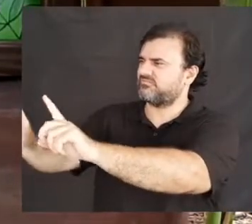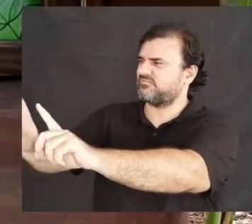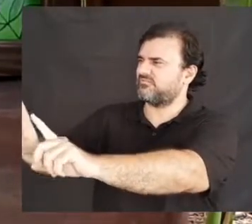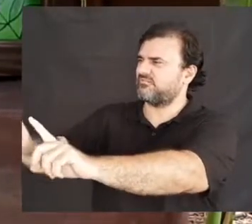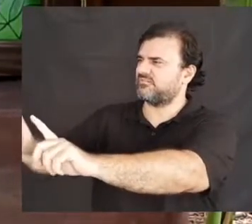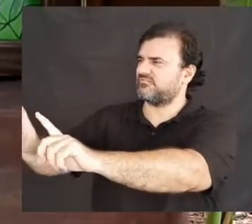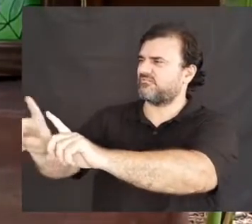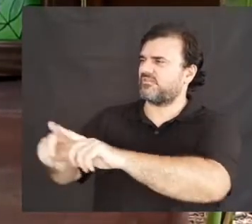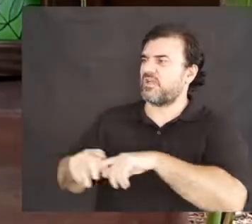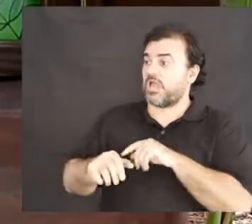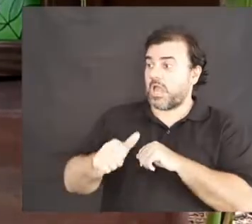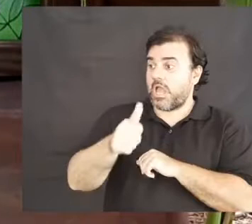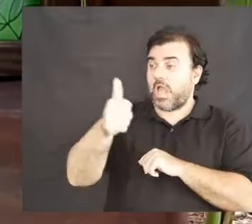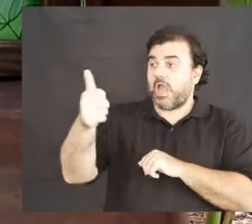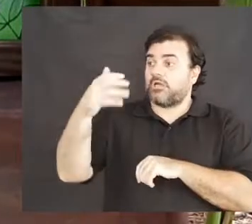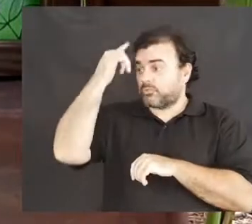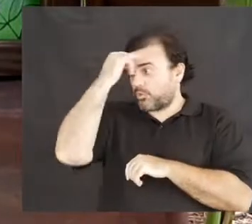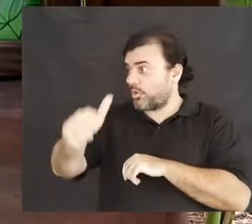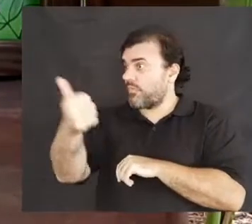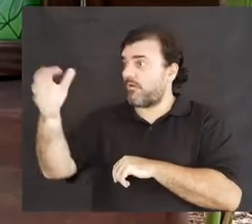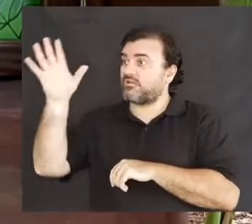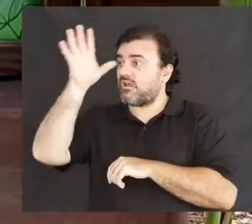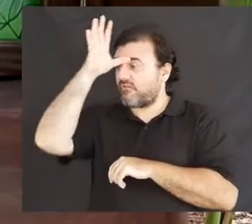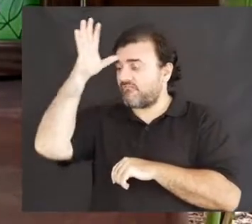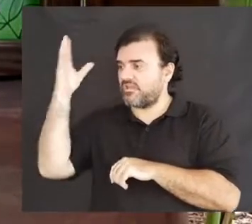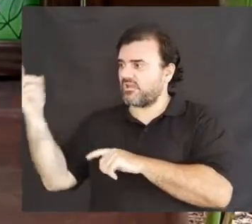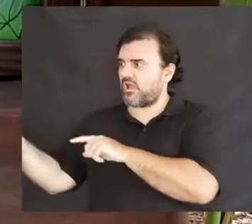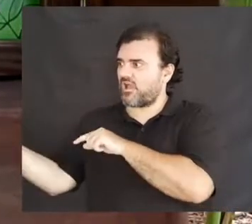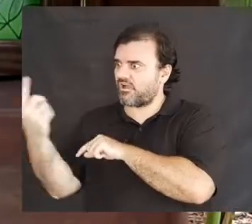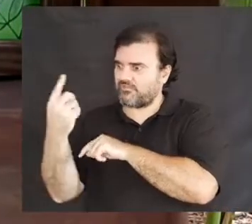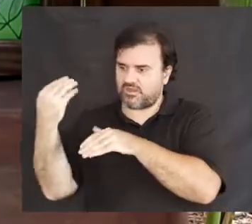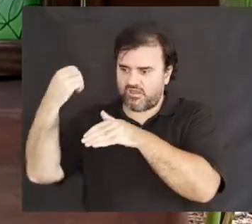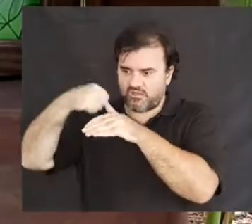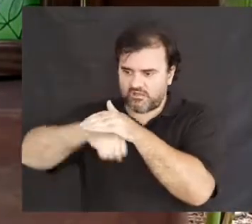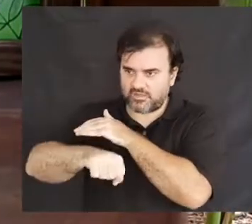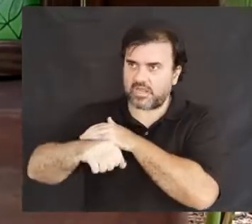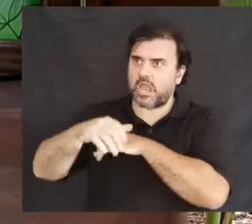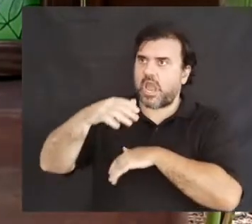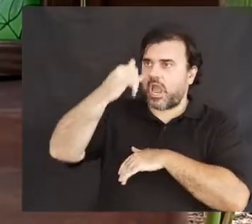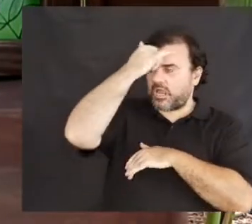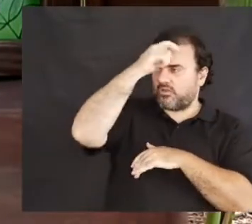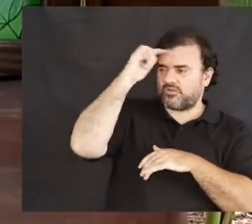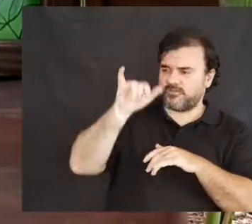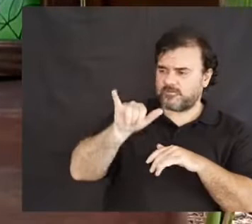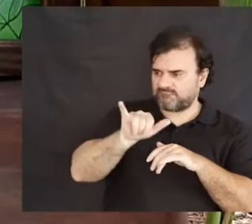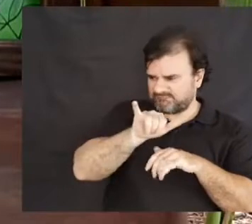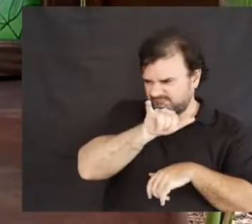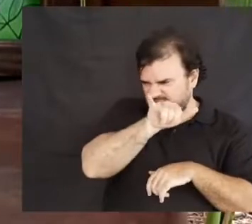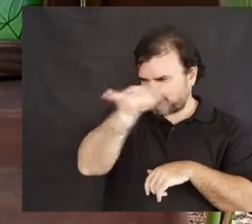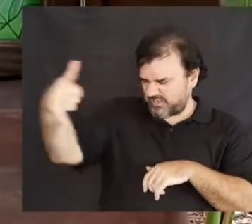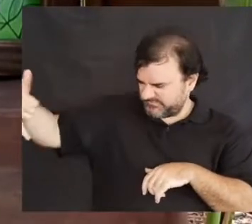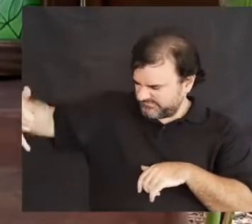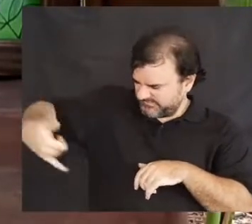había toro de las fincas lindantes que cruzase la guardarraya, que el Hosco no le grabase en rojo sobre el costado de una